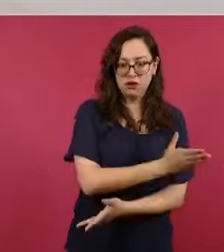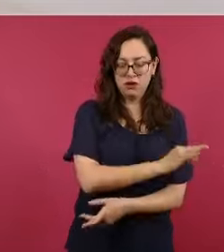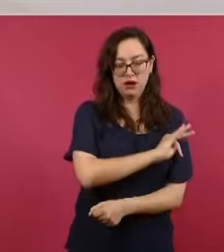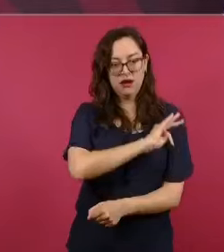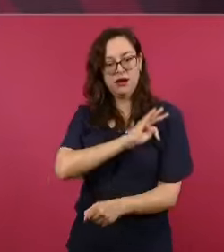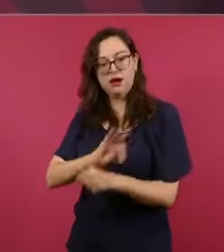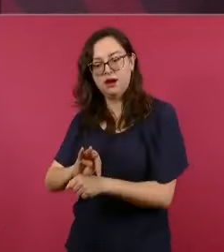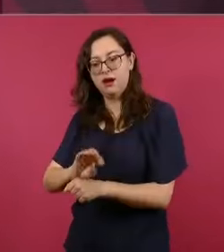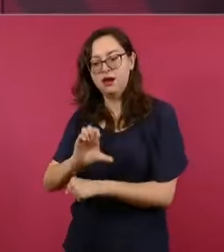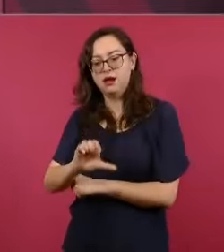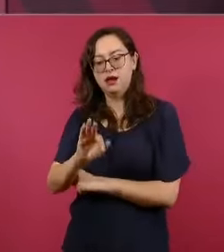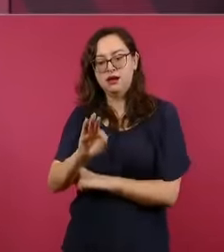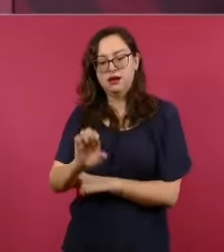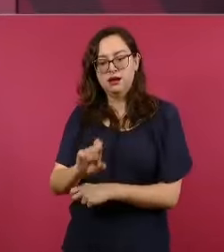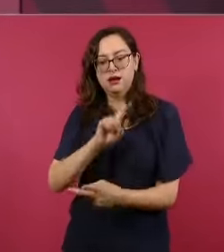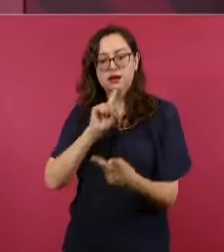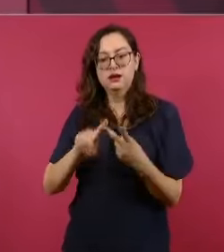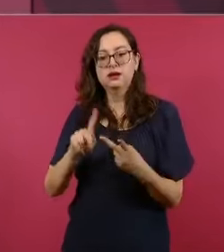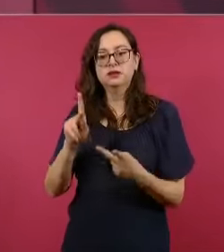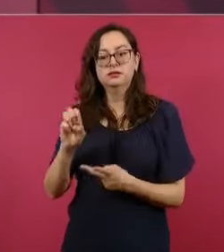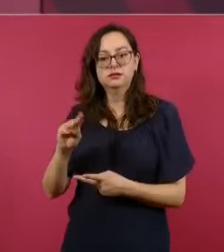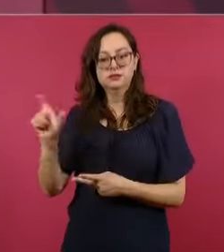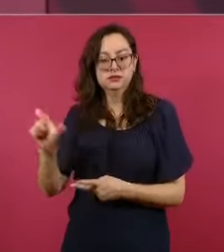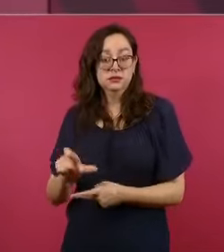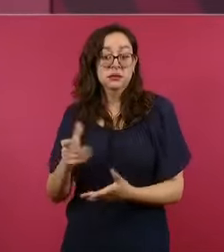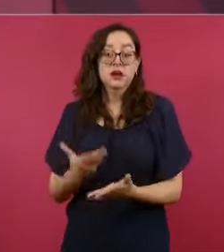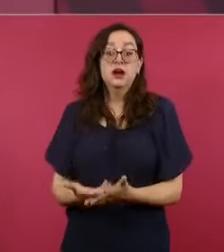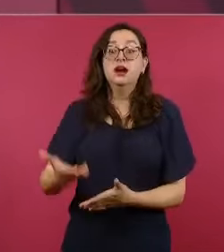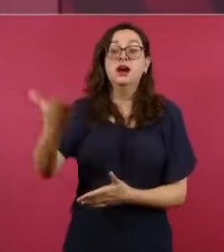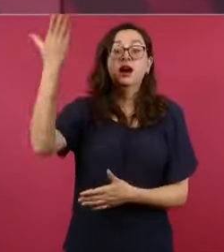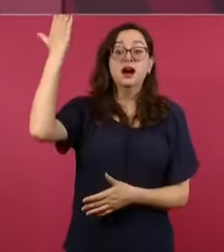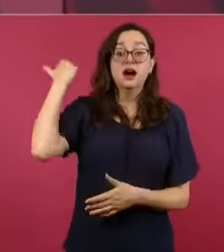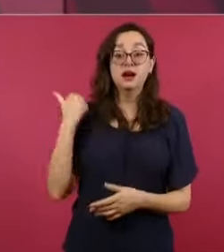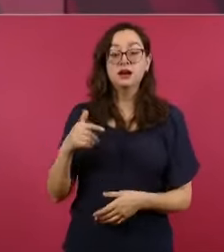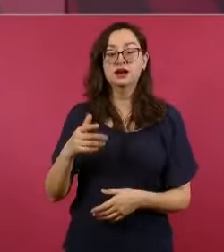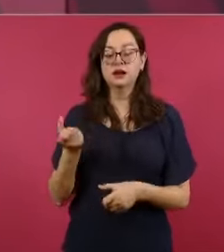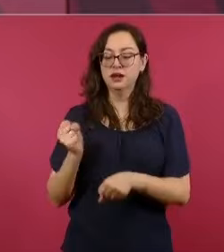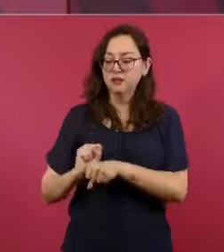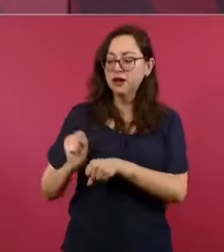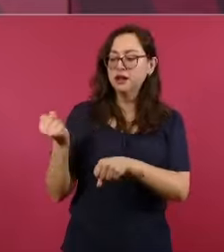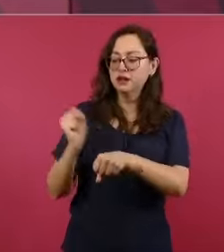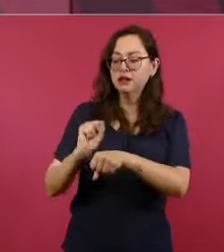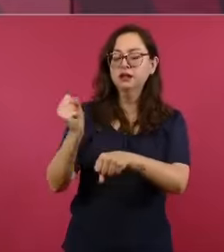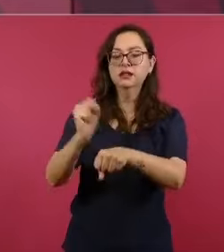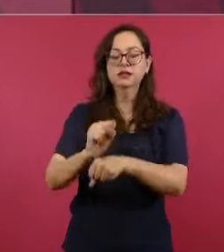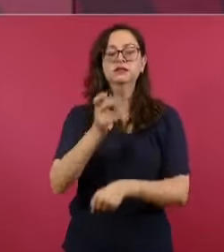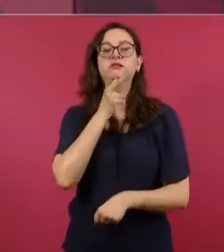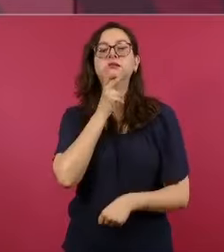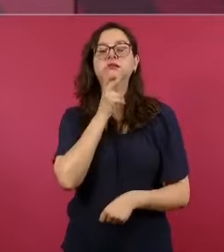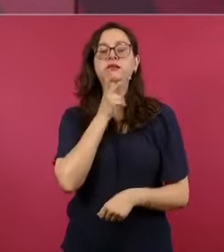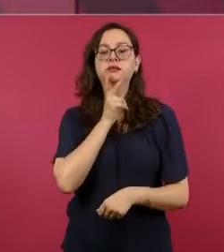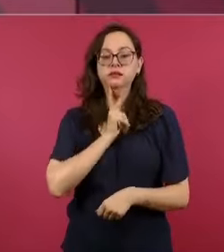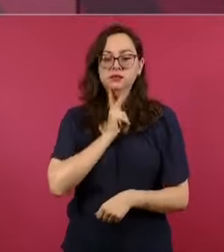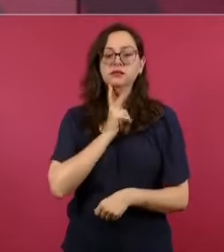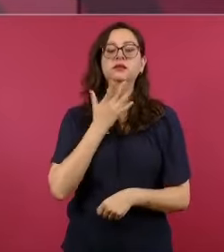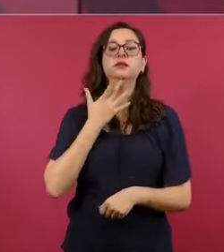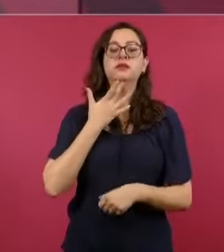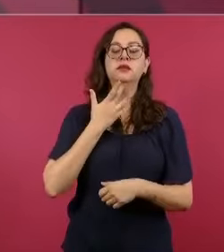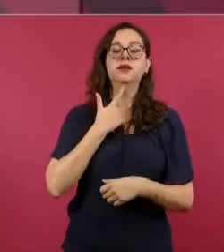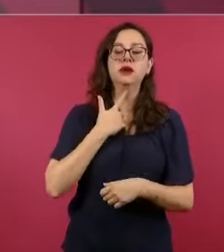gobierno por eso los gasolinazos y por eso eh tenían que estar aumentando el precio de